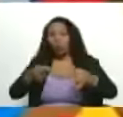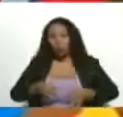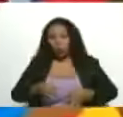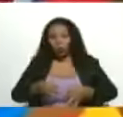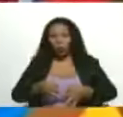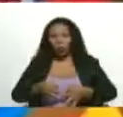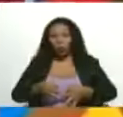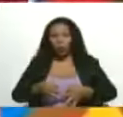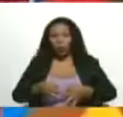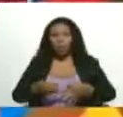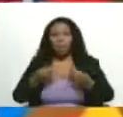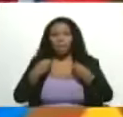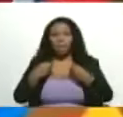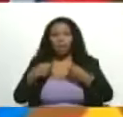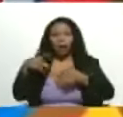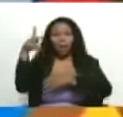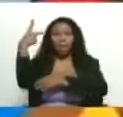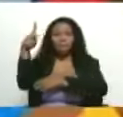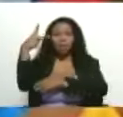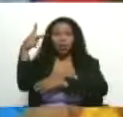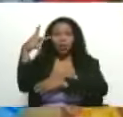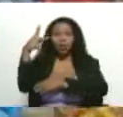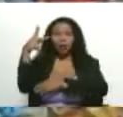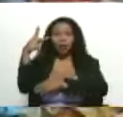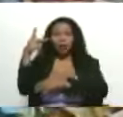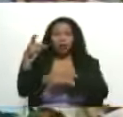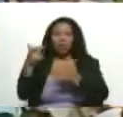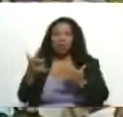irá para la parroquia. Ahora,